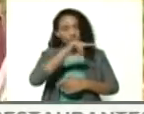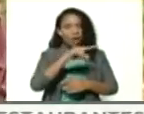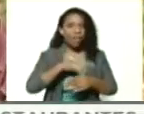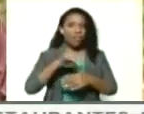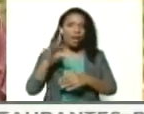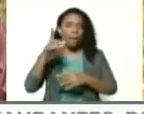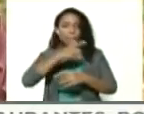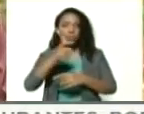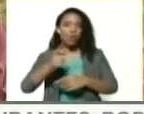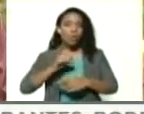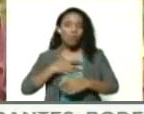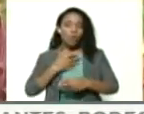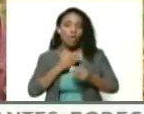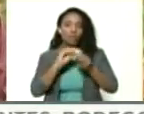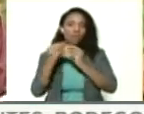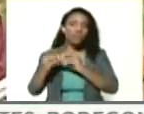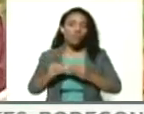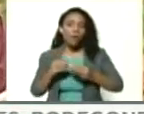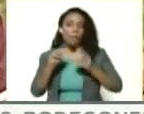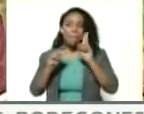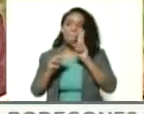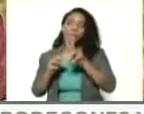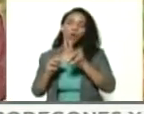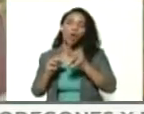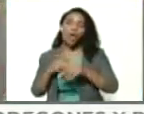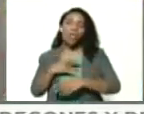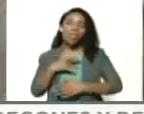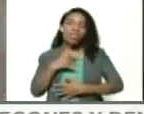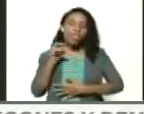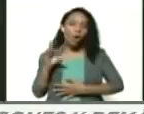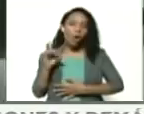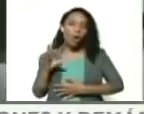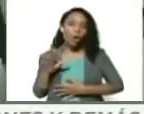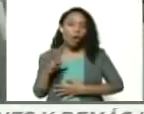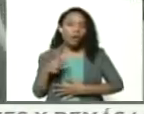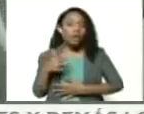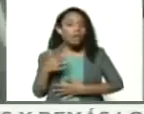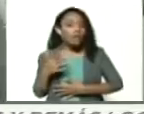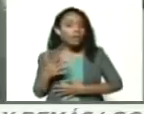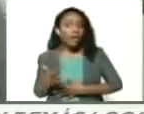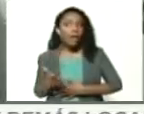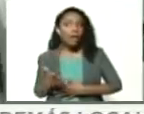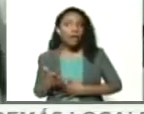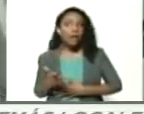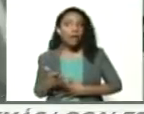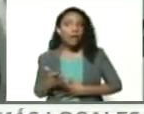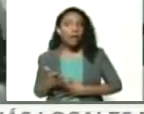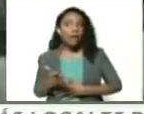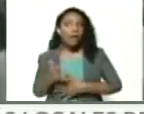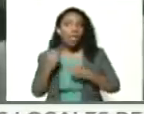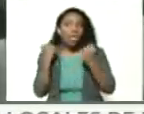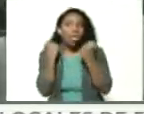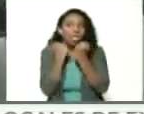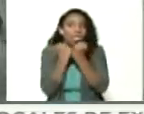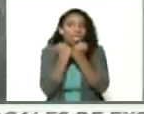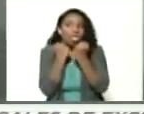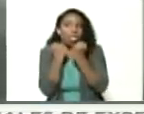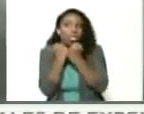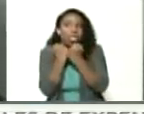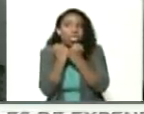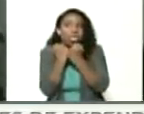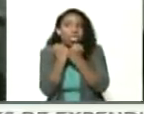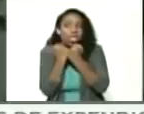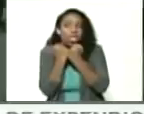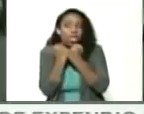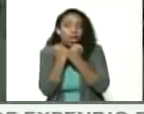personas y poder acomodarnos mejor, me di cuenta de que el dolor era que lo apretado que estábamos me